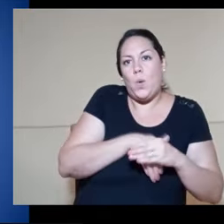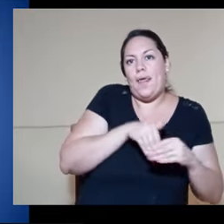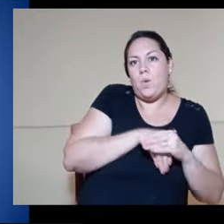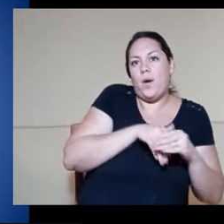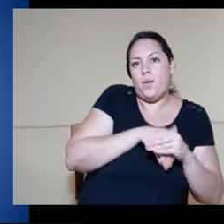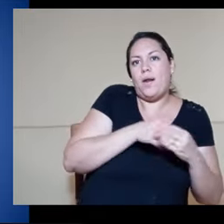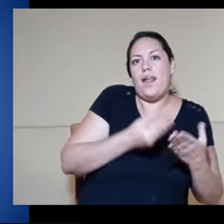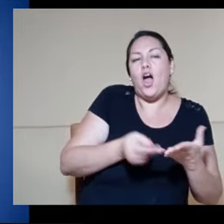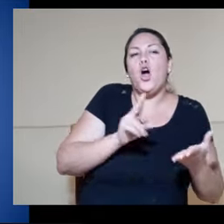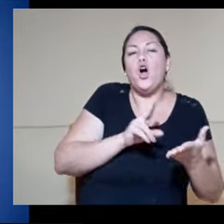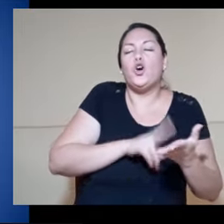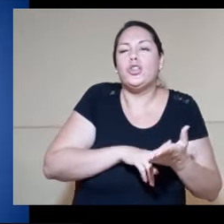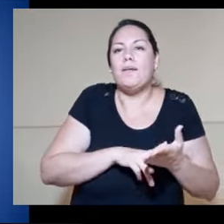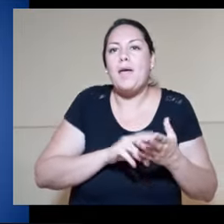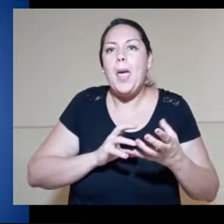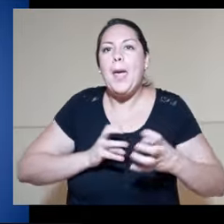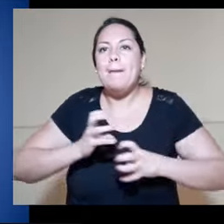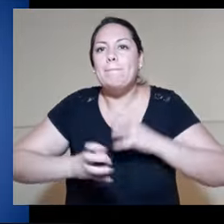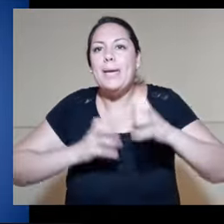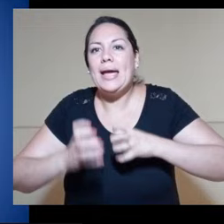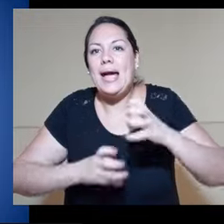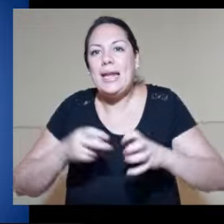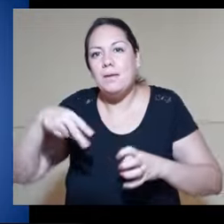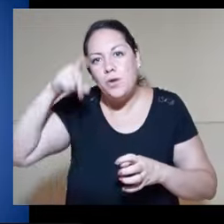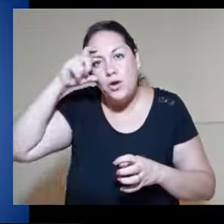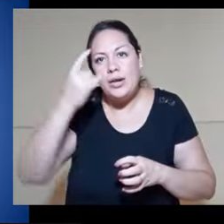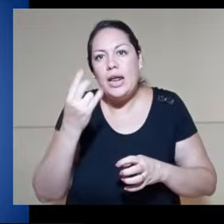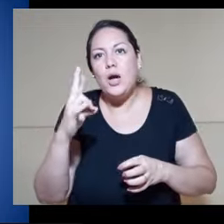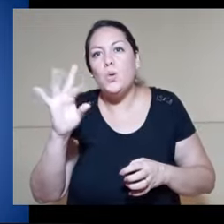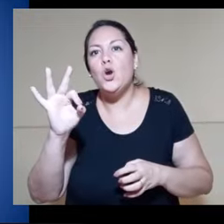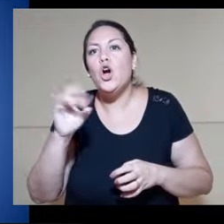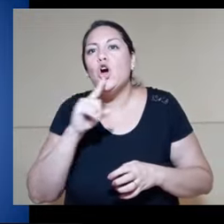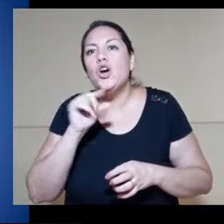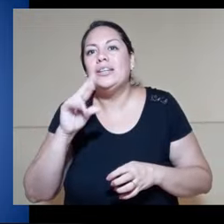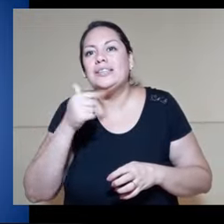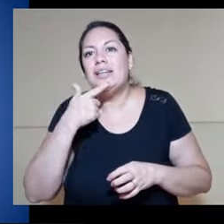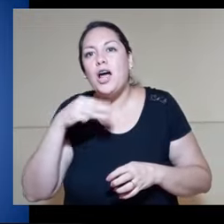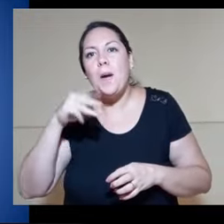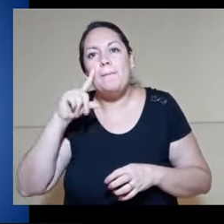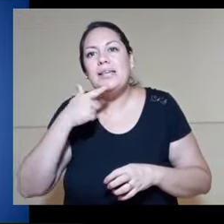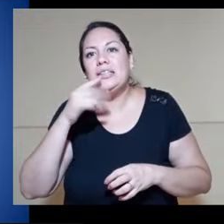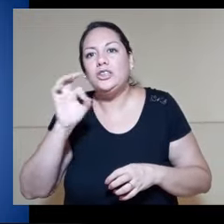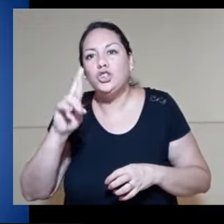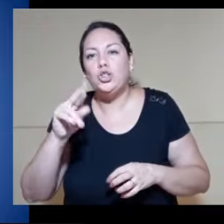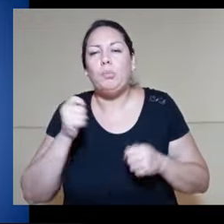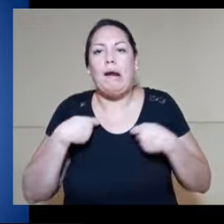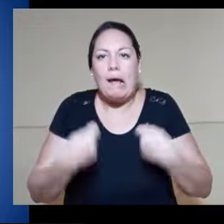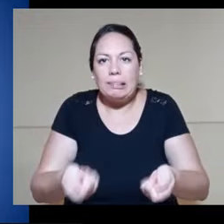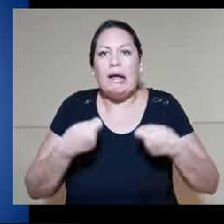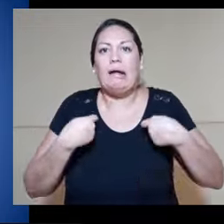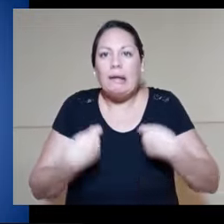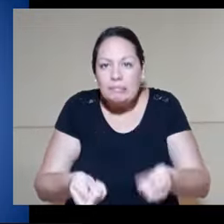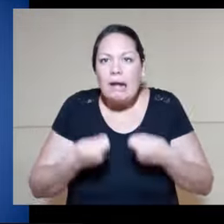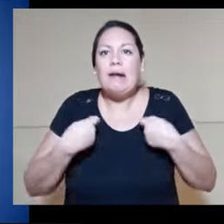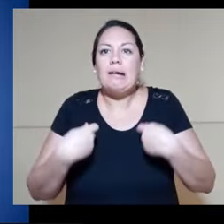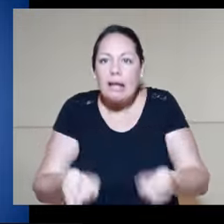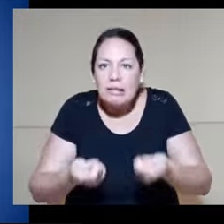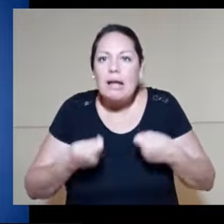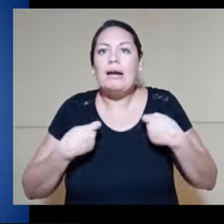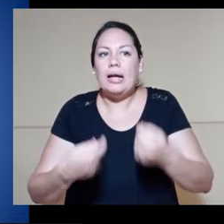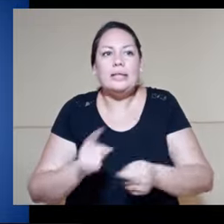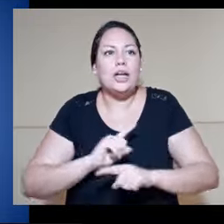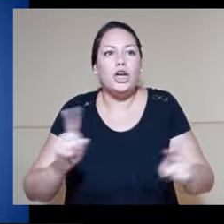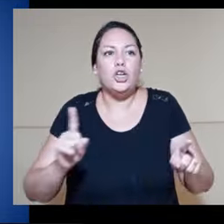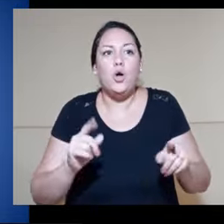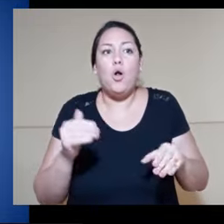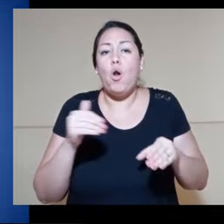presináptica. Eso se llama mecanismo de recaptación del neurotransmisor que ayuda a la economía de la célula. Para no andar gastando siempre